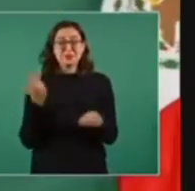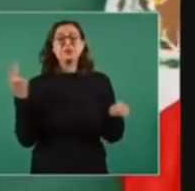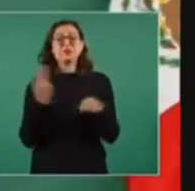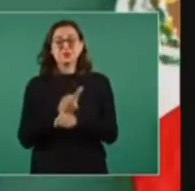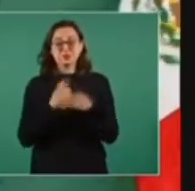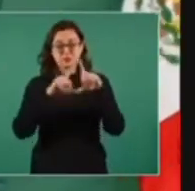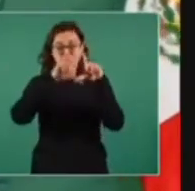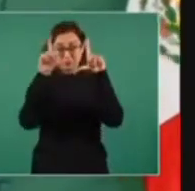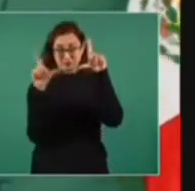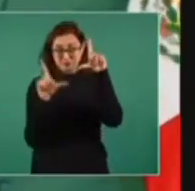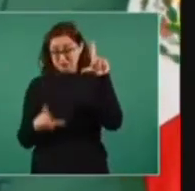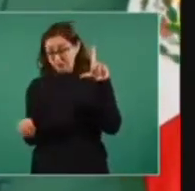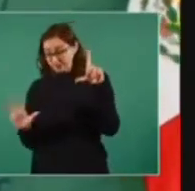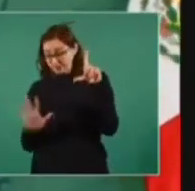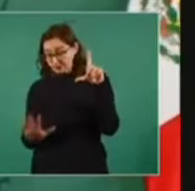hasta